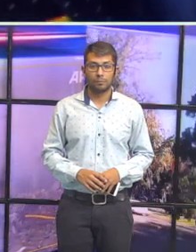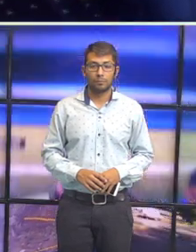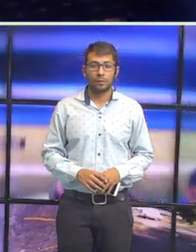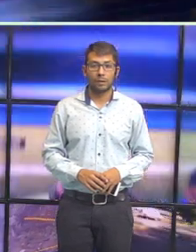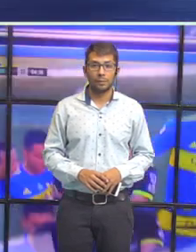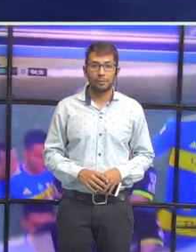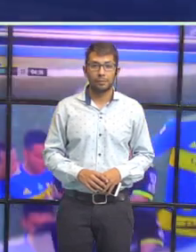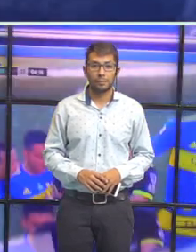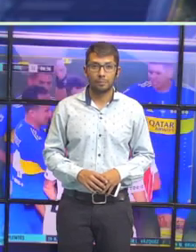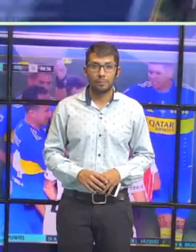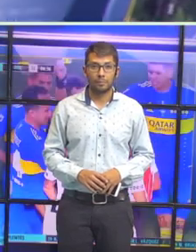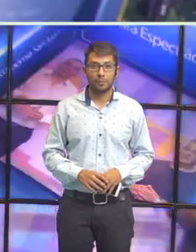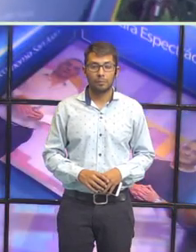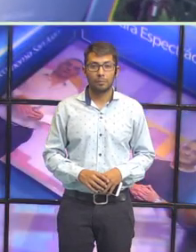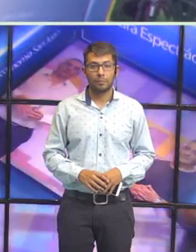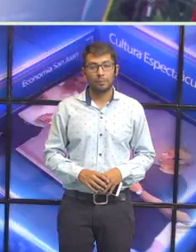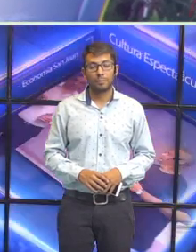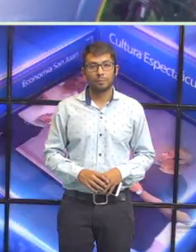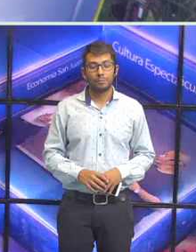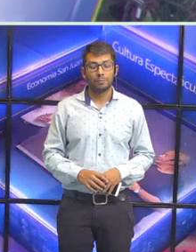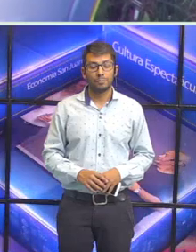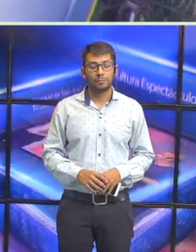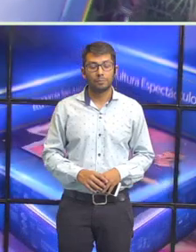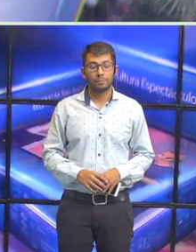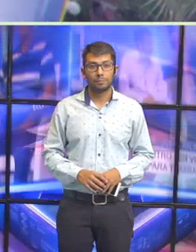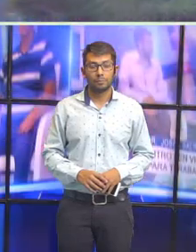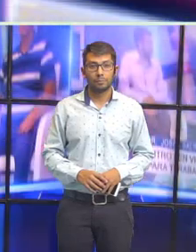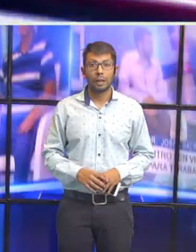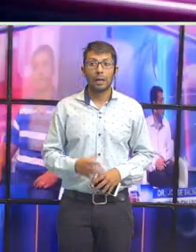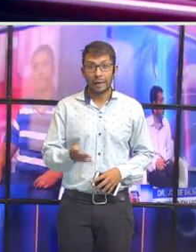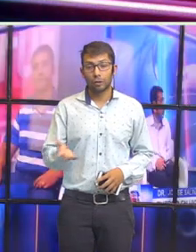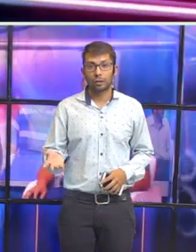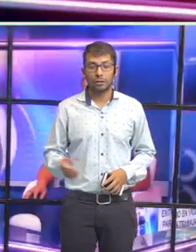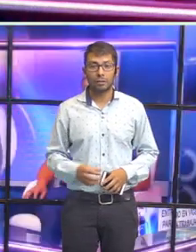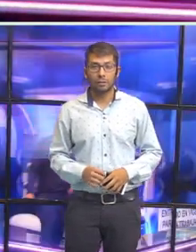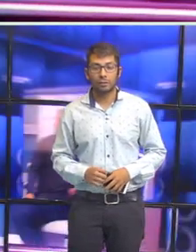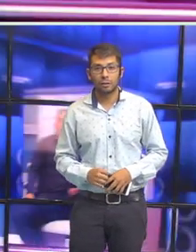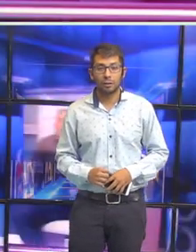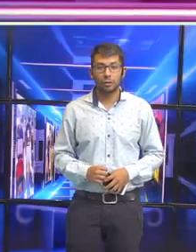servicios del Gustavo lo que resulta claro